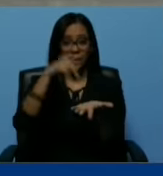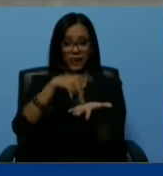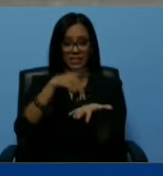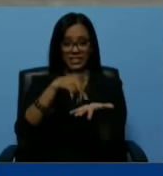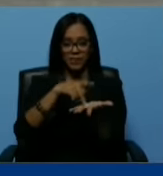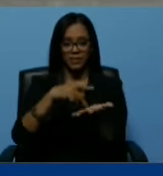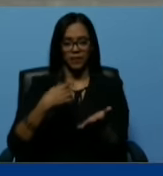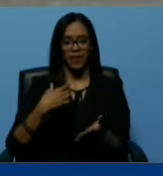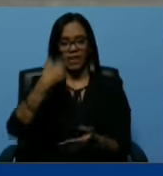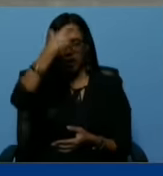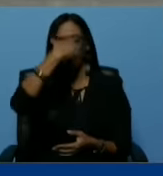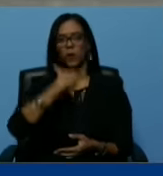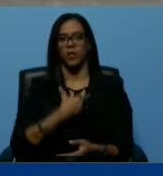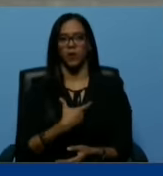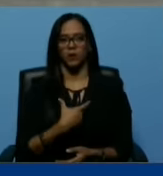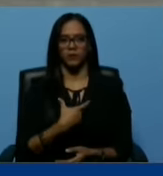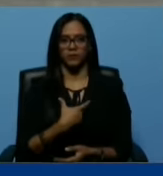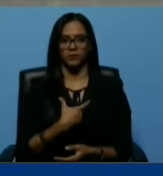protagónica,